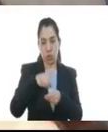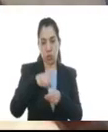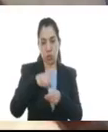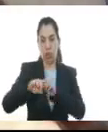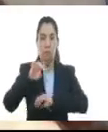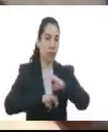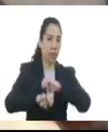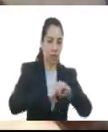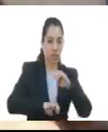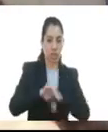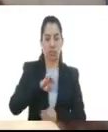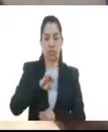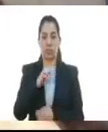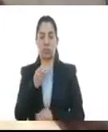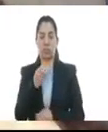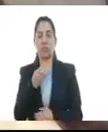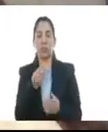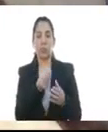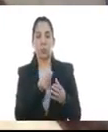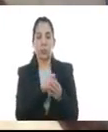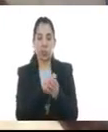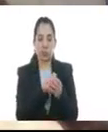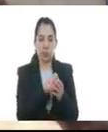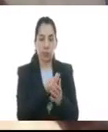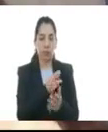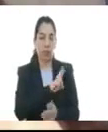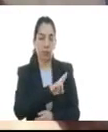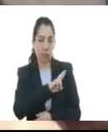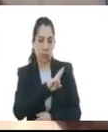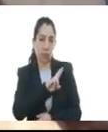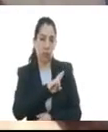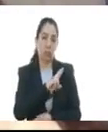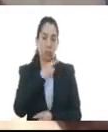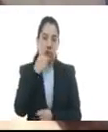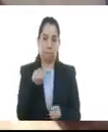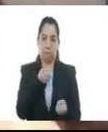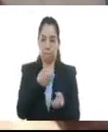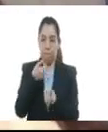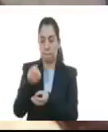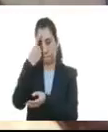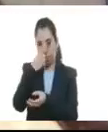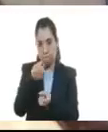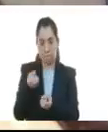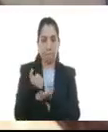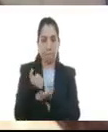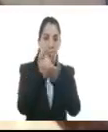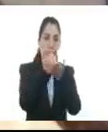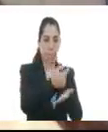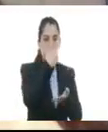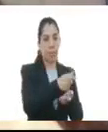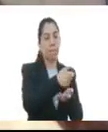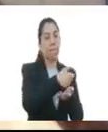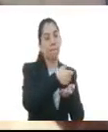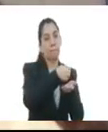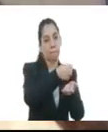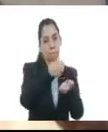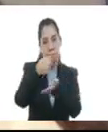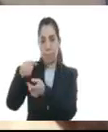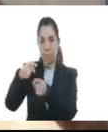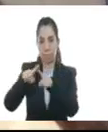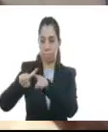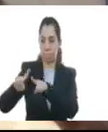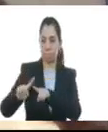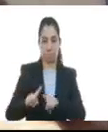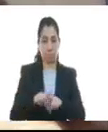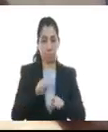ONGs, de insumos para la menstruación, y ellos se encargan de llevarlo a las cárceles de la Ciudad de México. La idea, hasta donde entiendo, es que